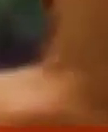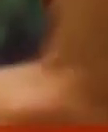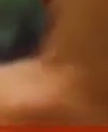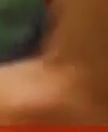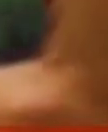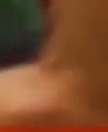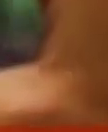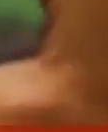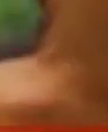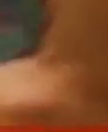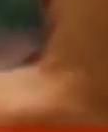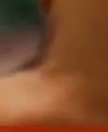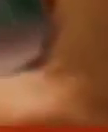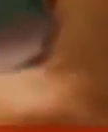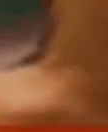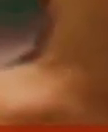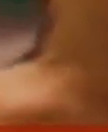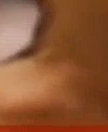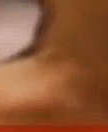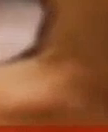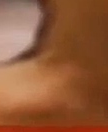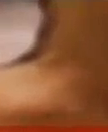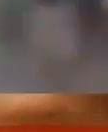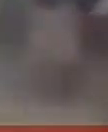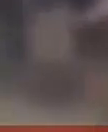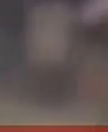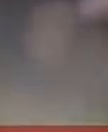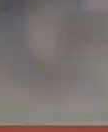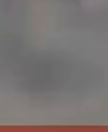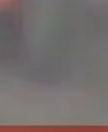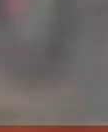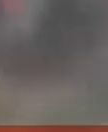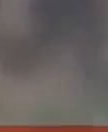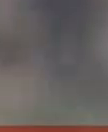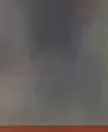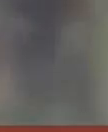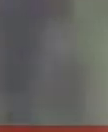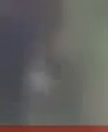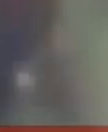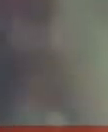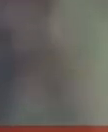Reporteros al día, porque tú eres parte de la noticia. Envía tus imágenes al WhatsApp